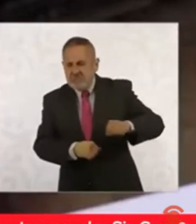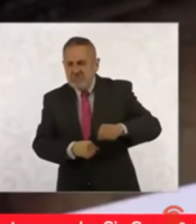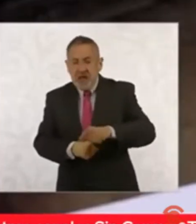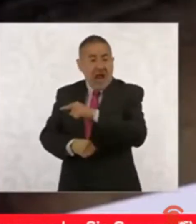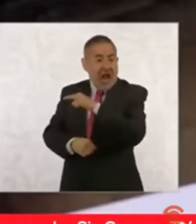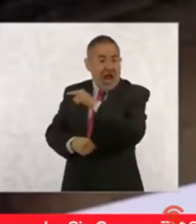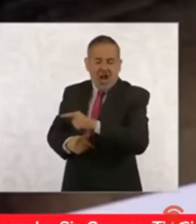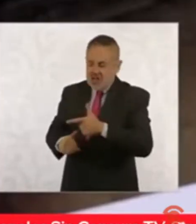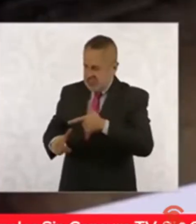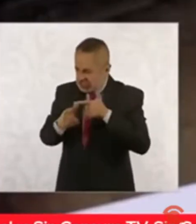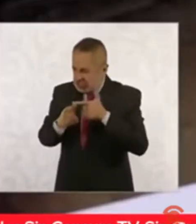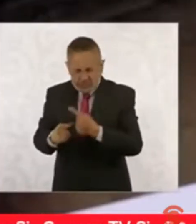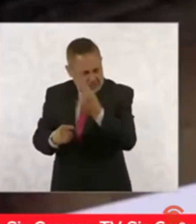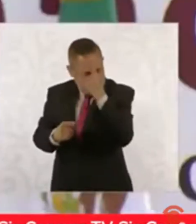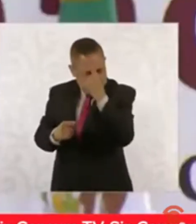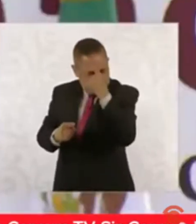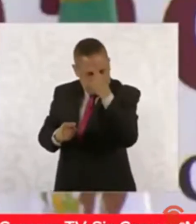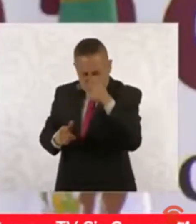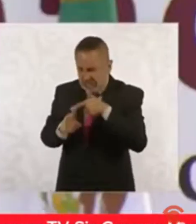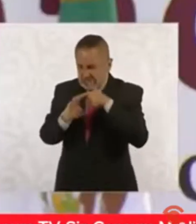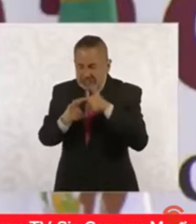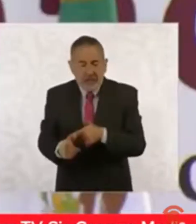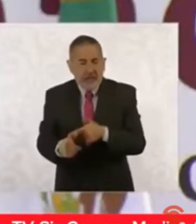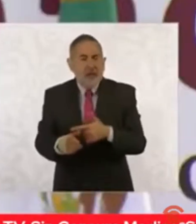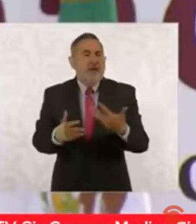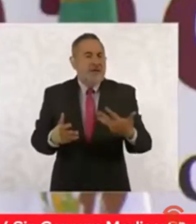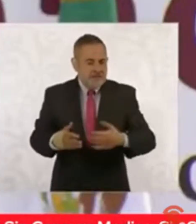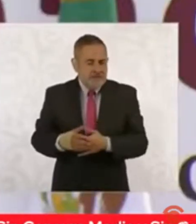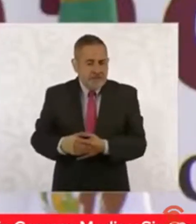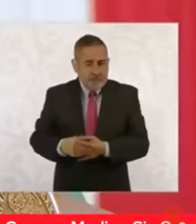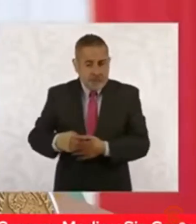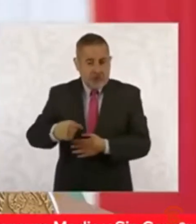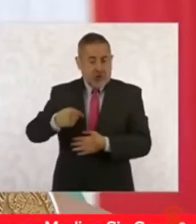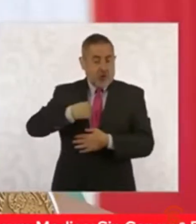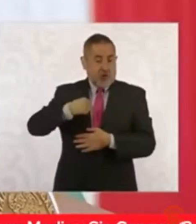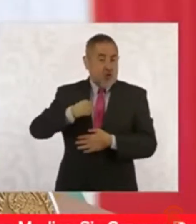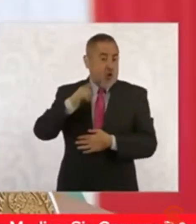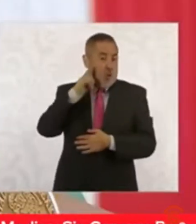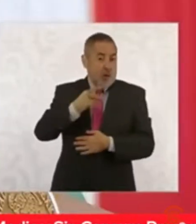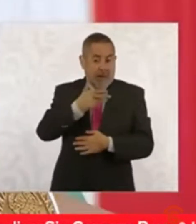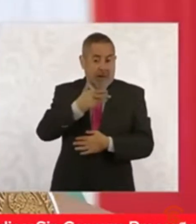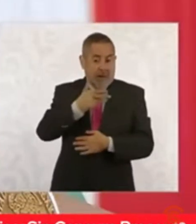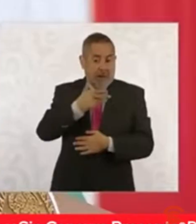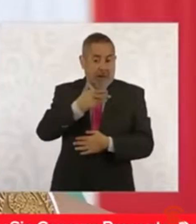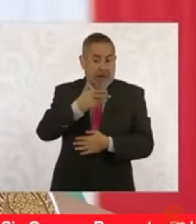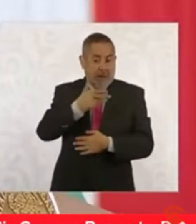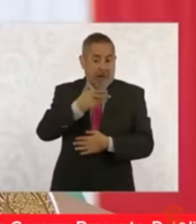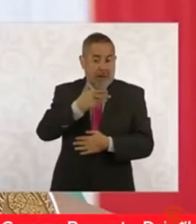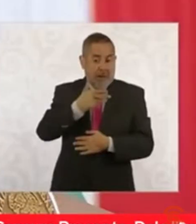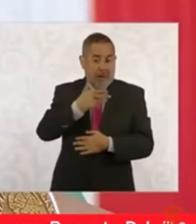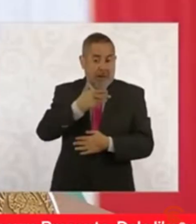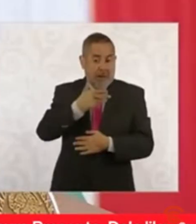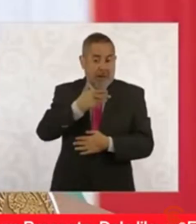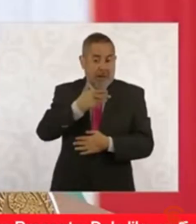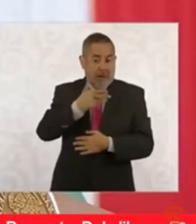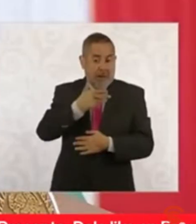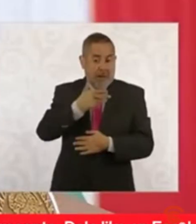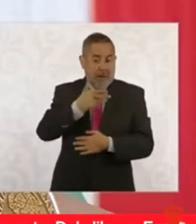Y escúchenlo bien, su presidenta tampoco lo hará.